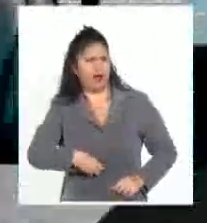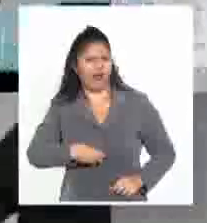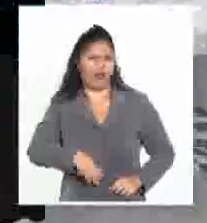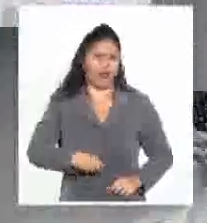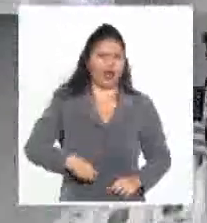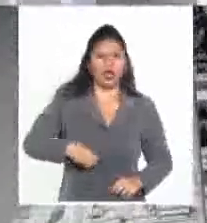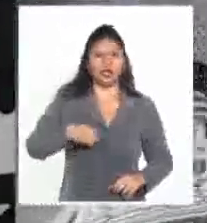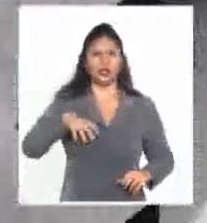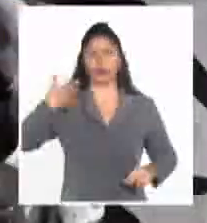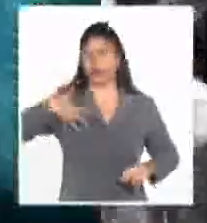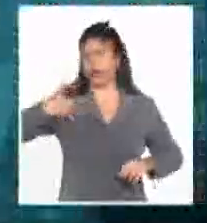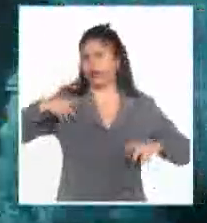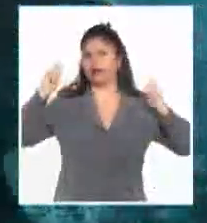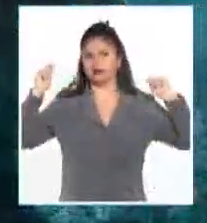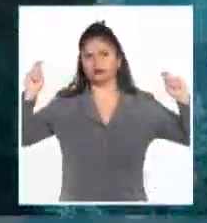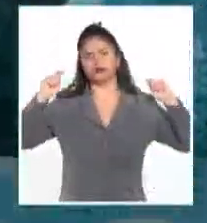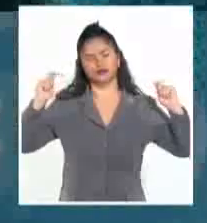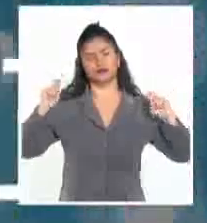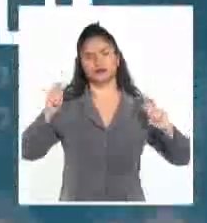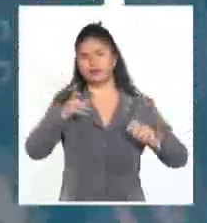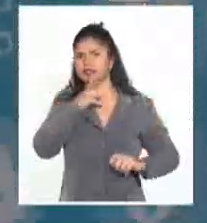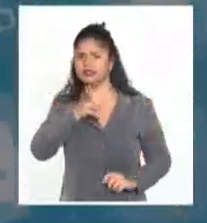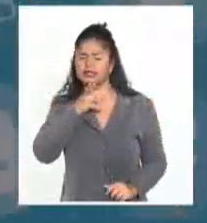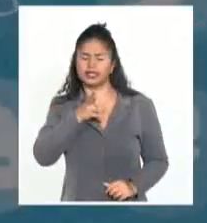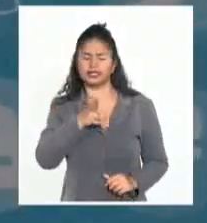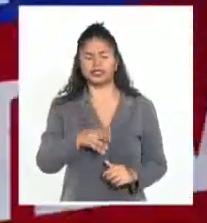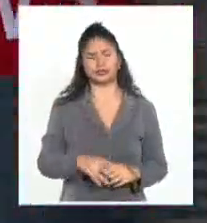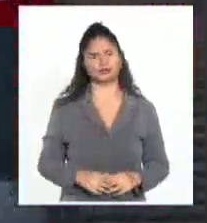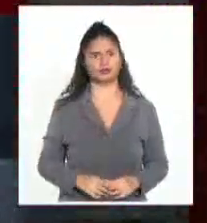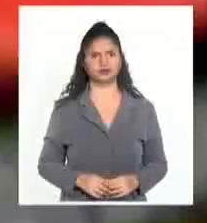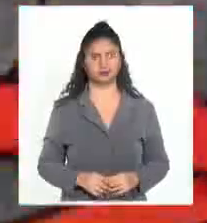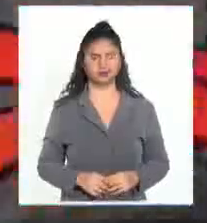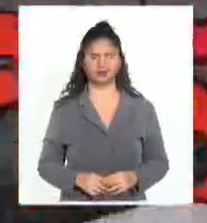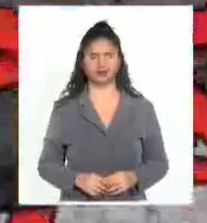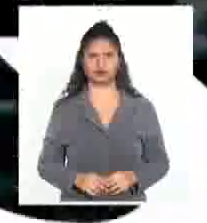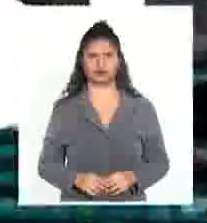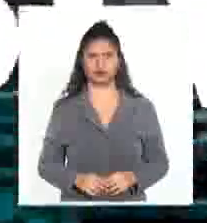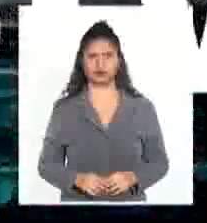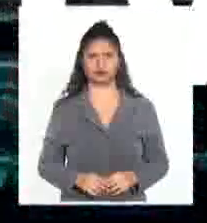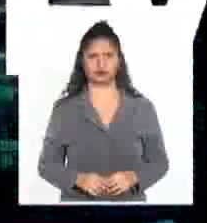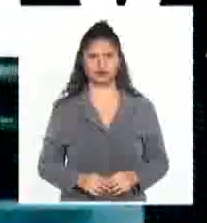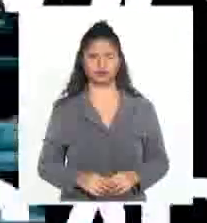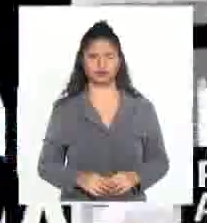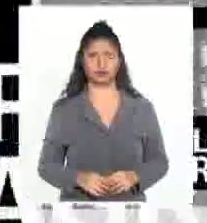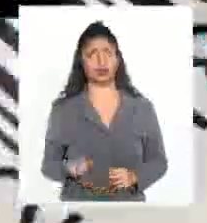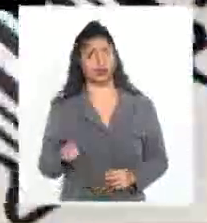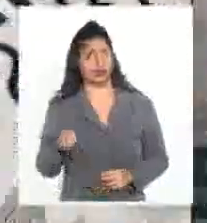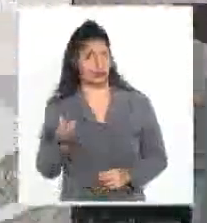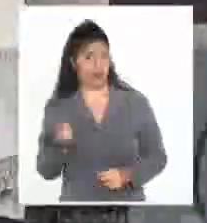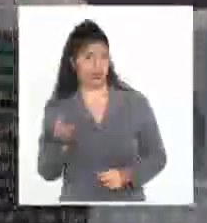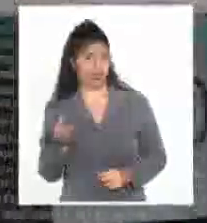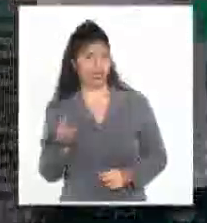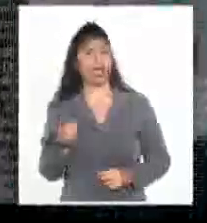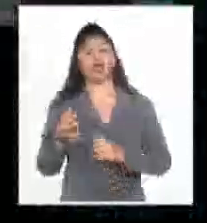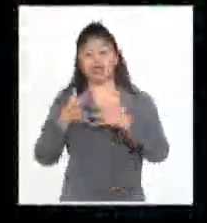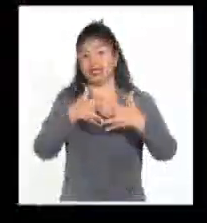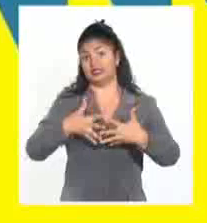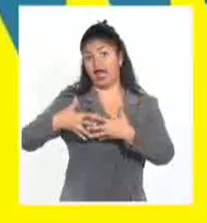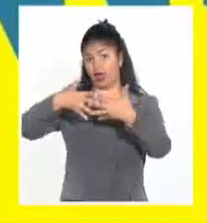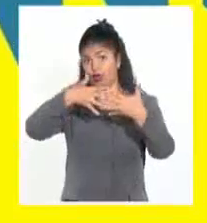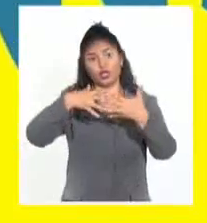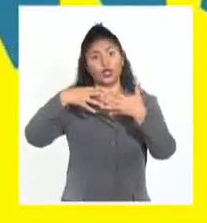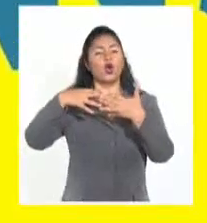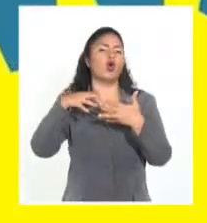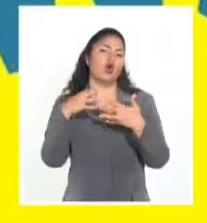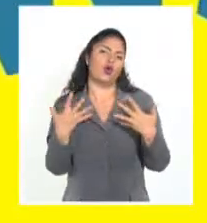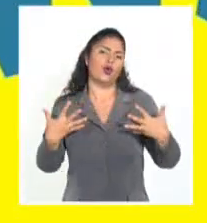golpe blando contra Cuba. Las calumnias promovidas por la Casa Blanca relacionadas con los hechos que auspició en 2021 son utilizadas